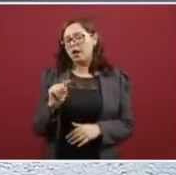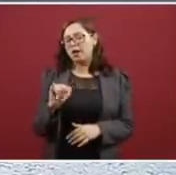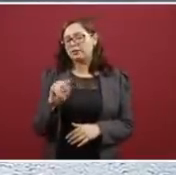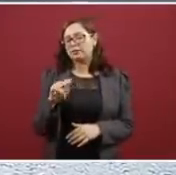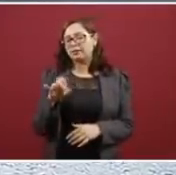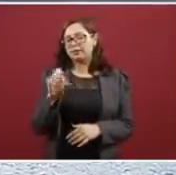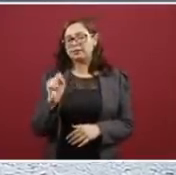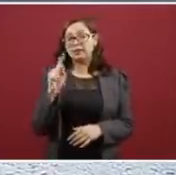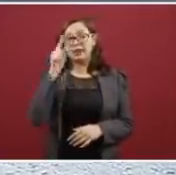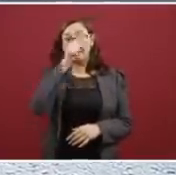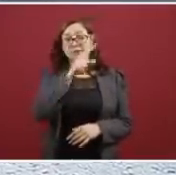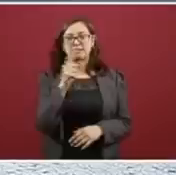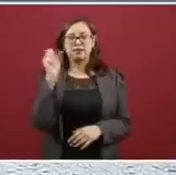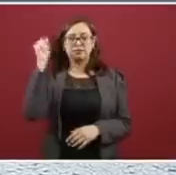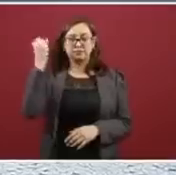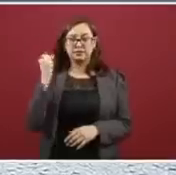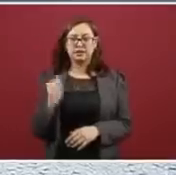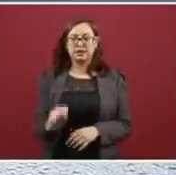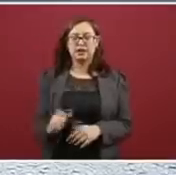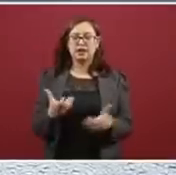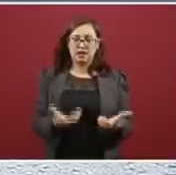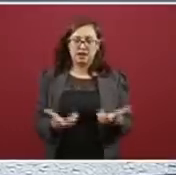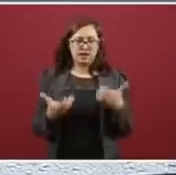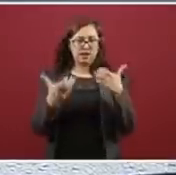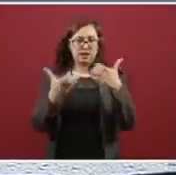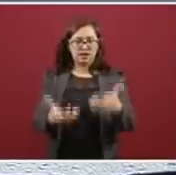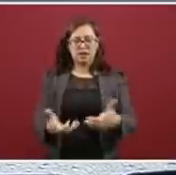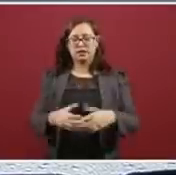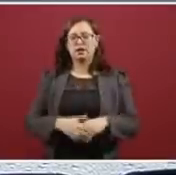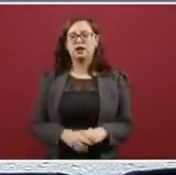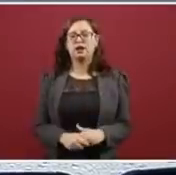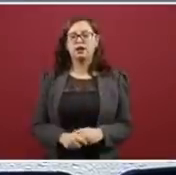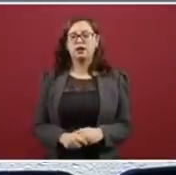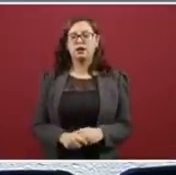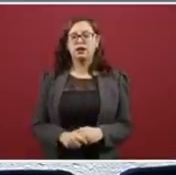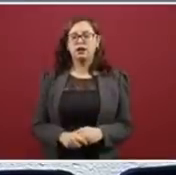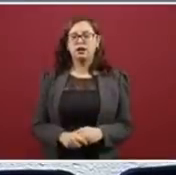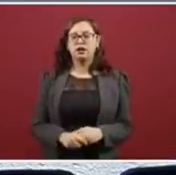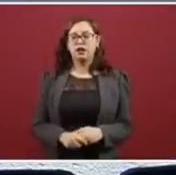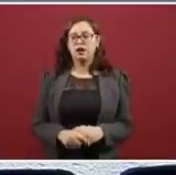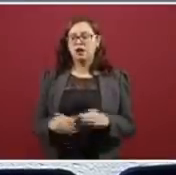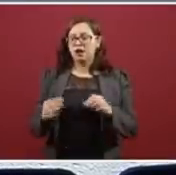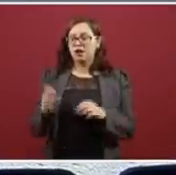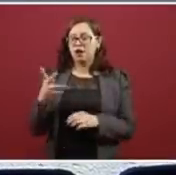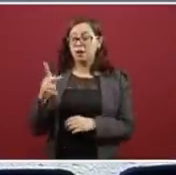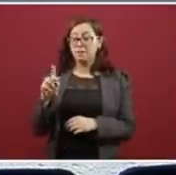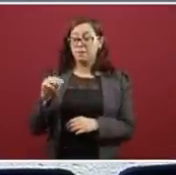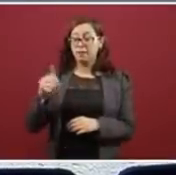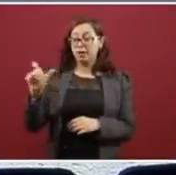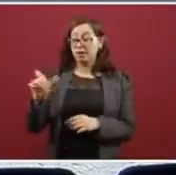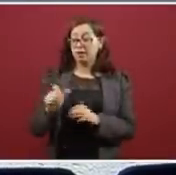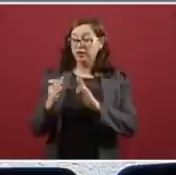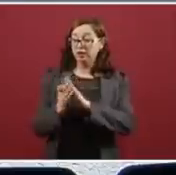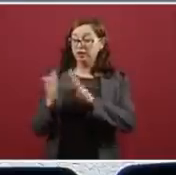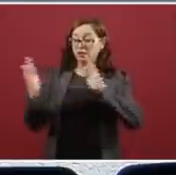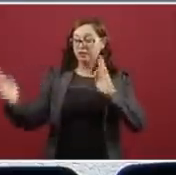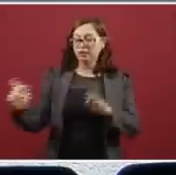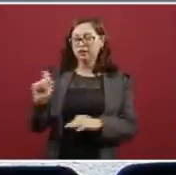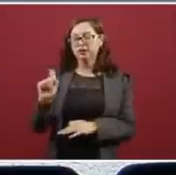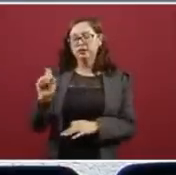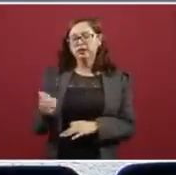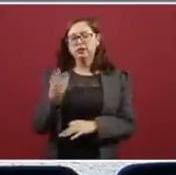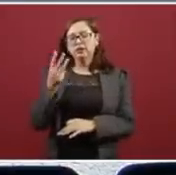ahome sinaloa bulevar antonio rosales 18 sur a 23 kilómetros de la terminal que lo